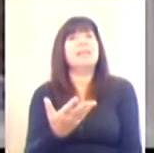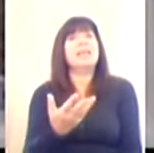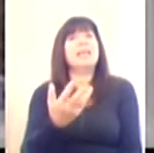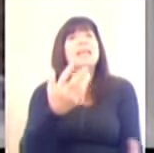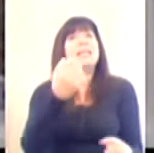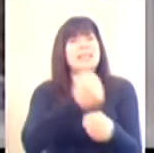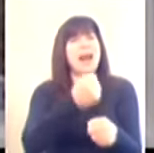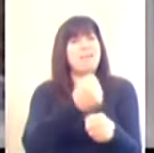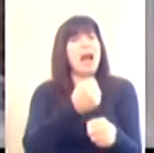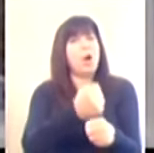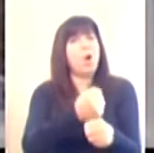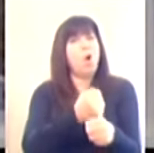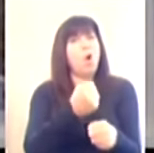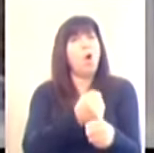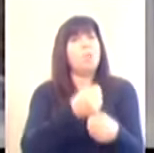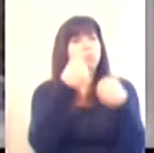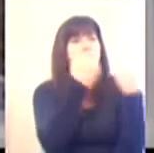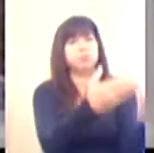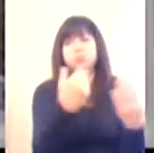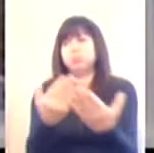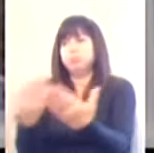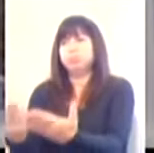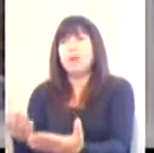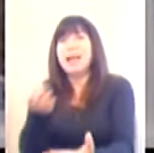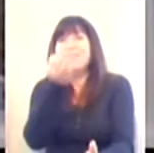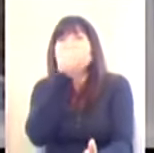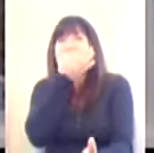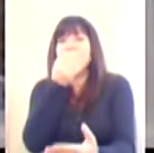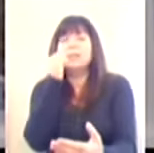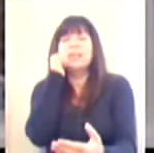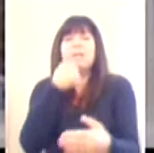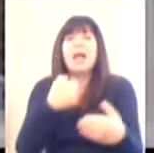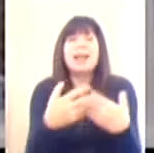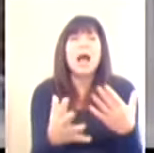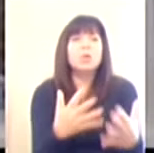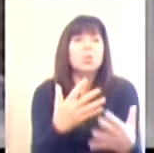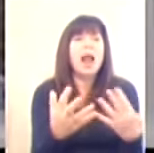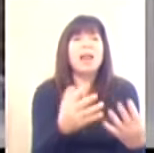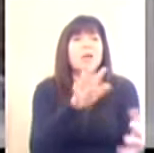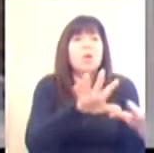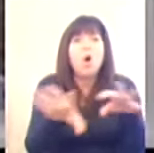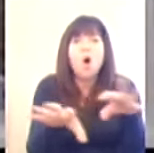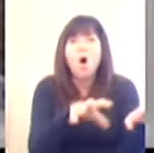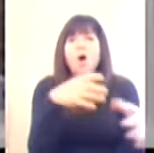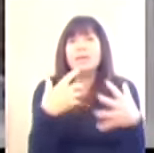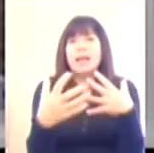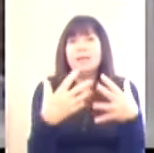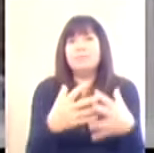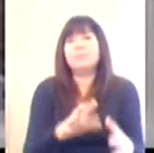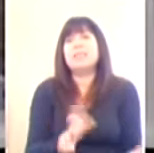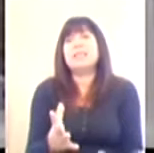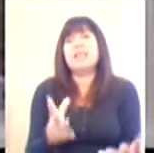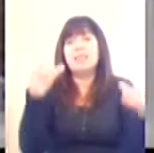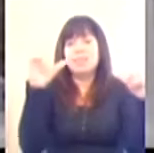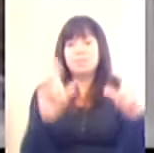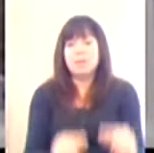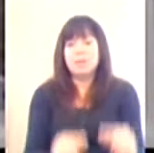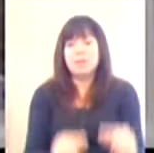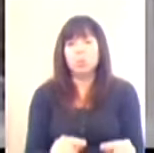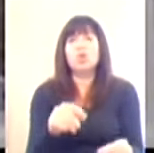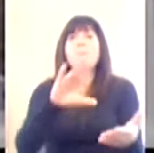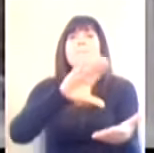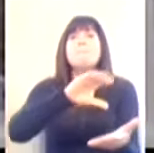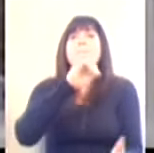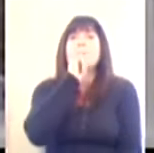verdes asociados al cambio de la matriz energética y a la disminución de la gran pobreza energética que